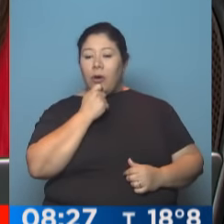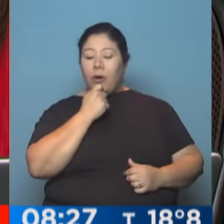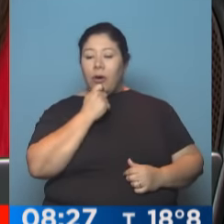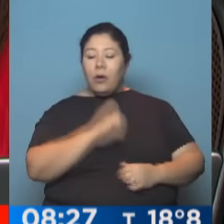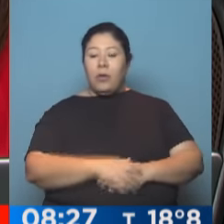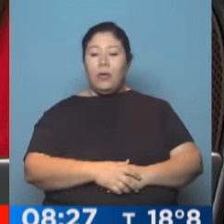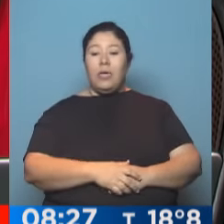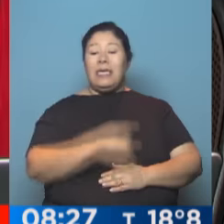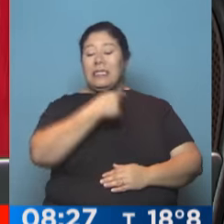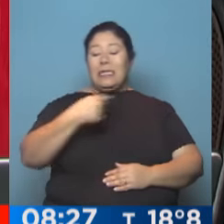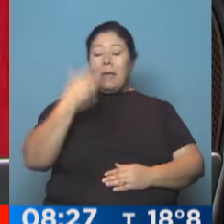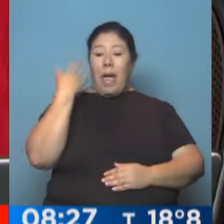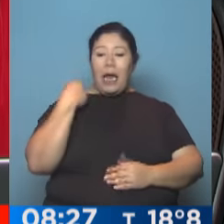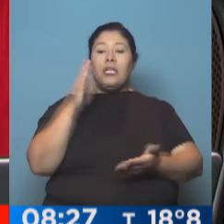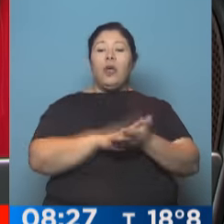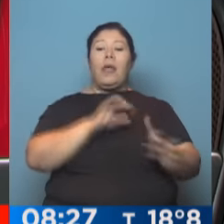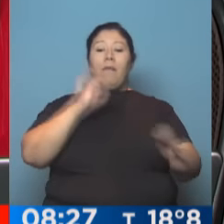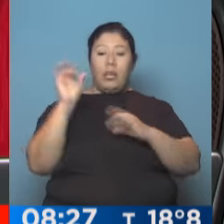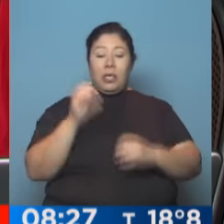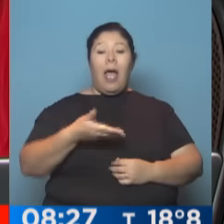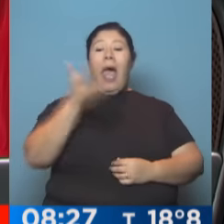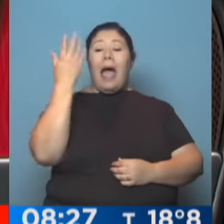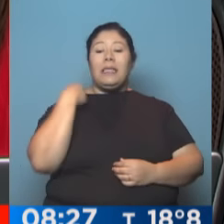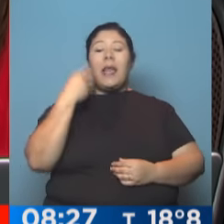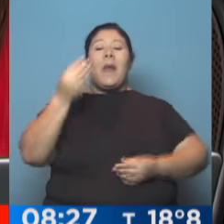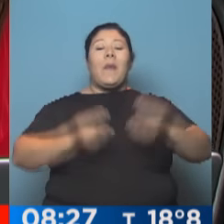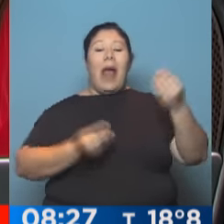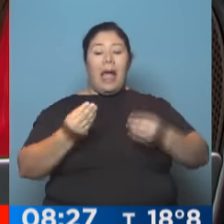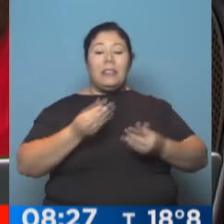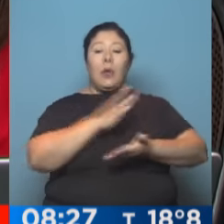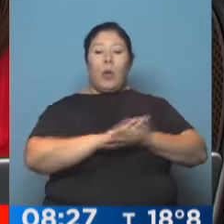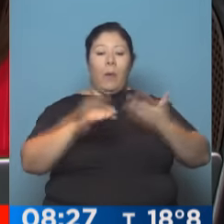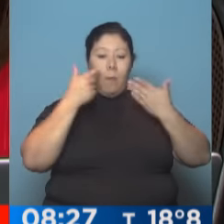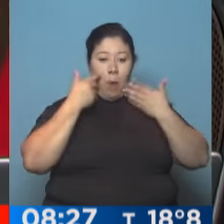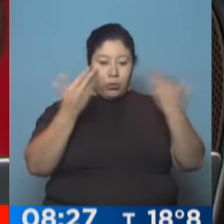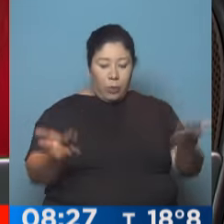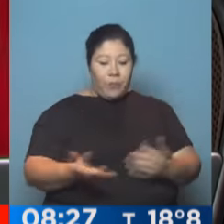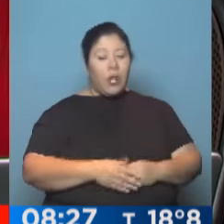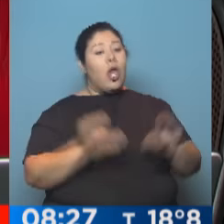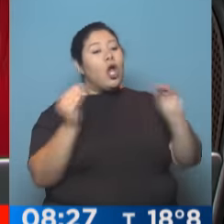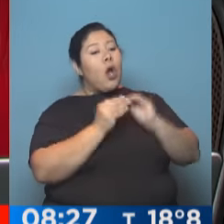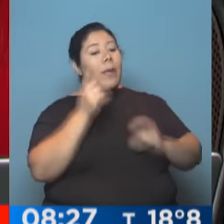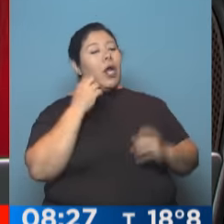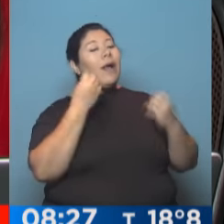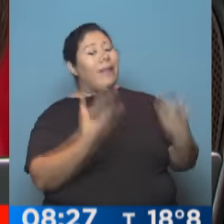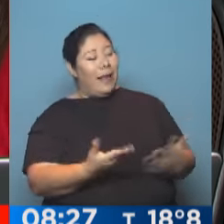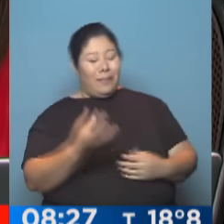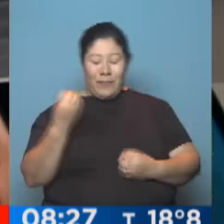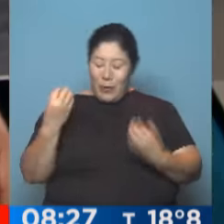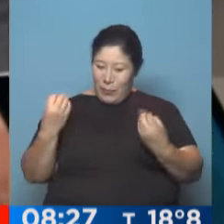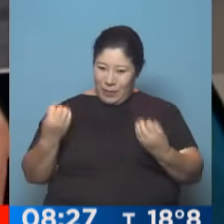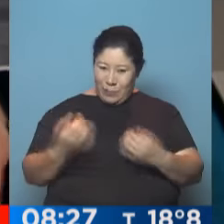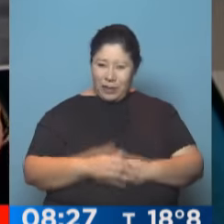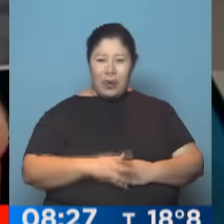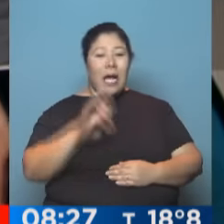esta última semana Ayer se dio a conocer el nuevo balance Raúl de la Torre con nosotros eh Cómo estás primero bien muy bien pero me